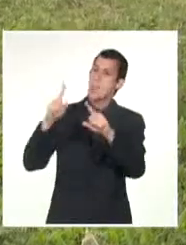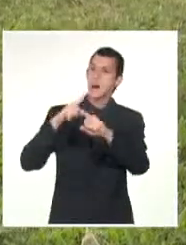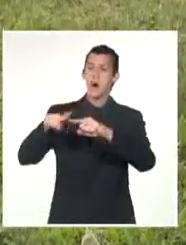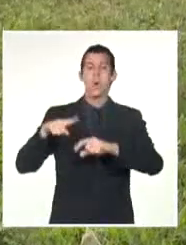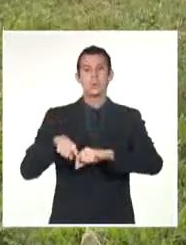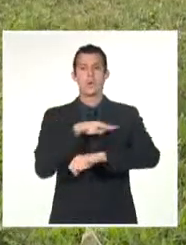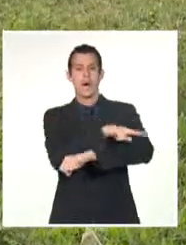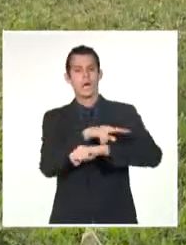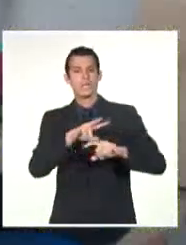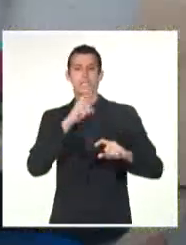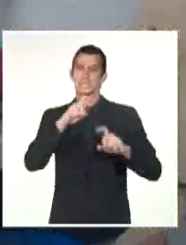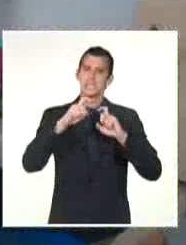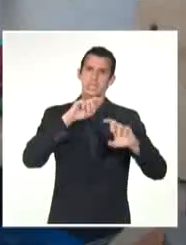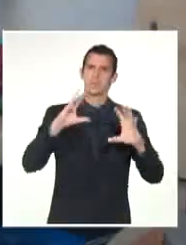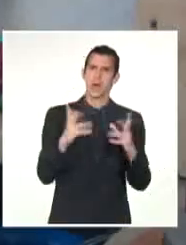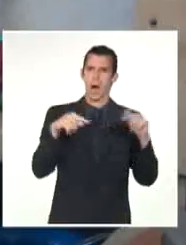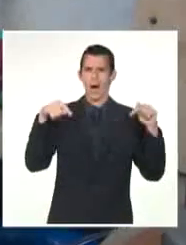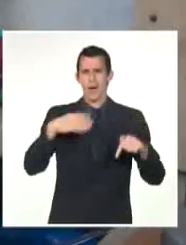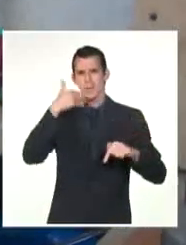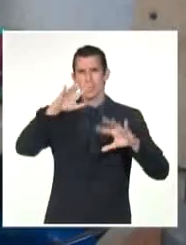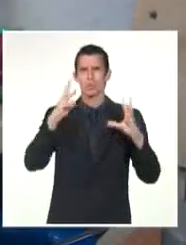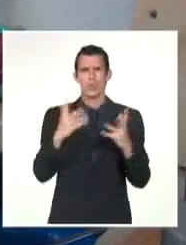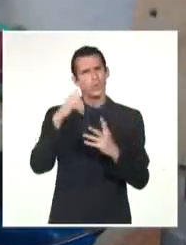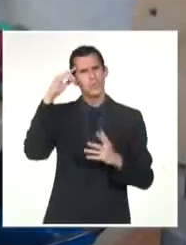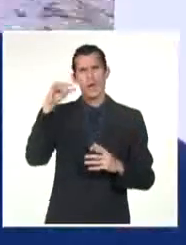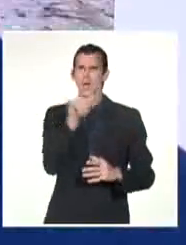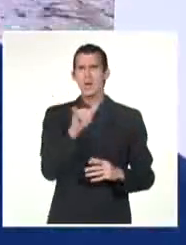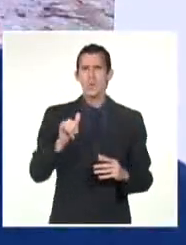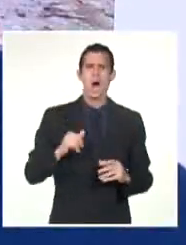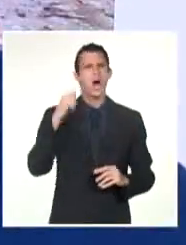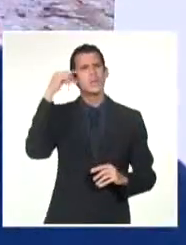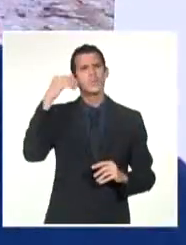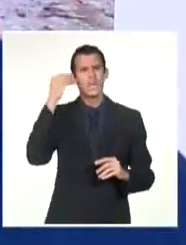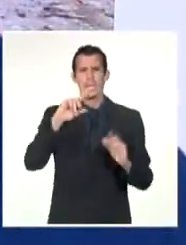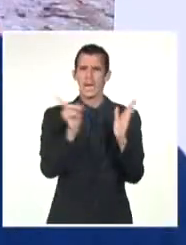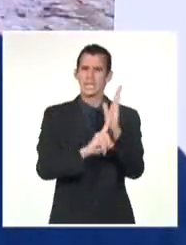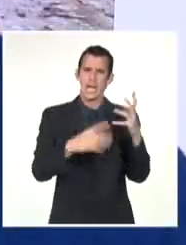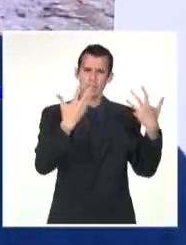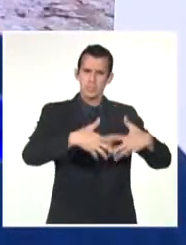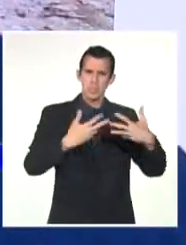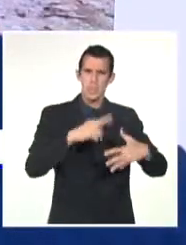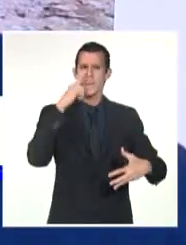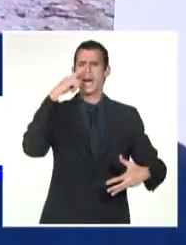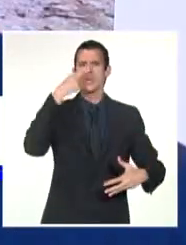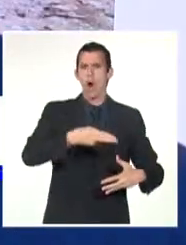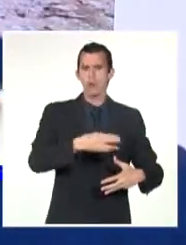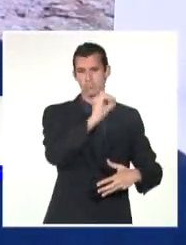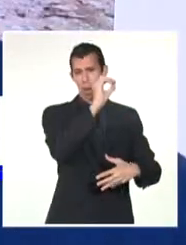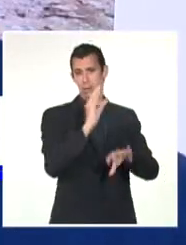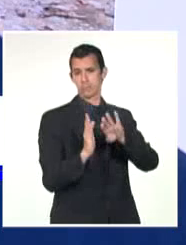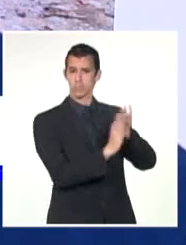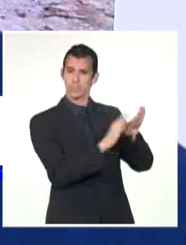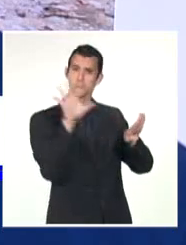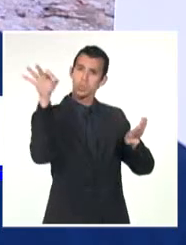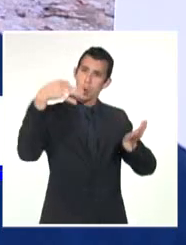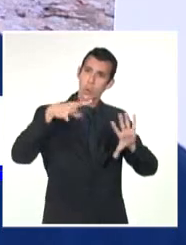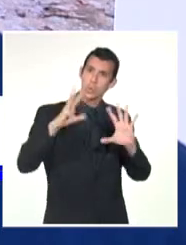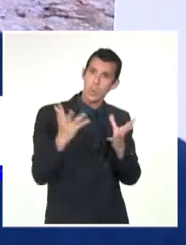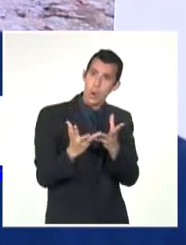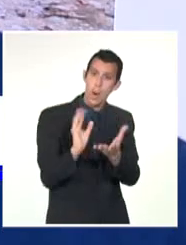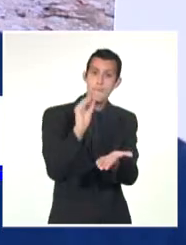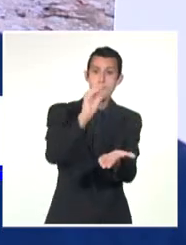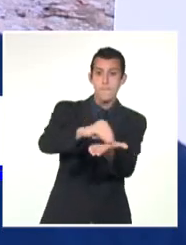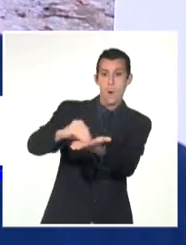cero de las pérdidas en transmisión. En la actualidad se han instalado 76 equipos de bombeo que representan un